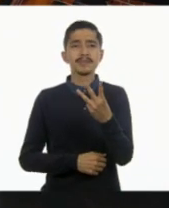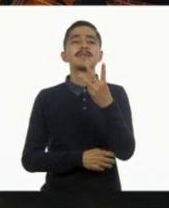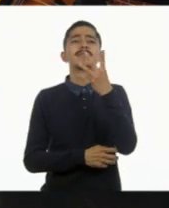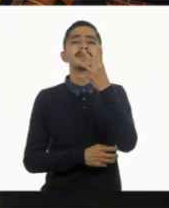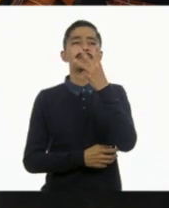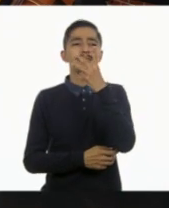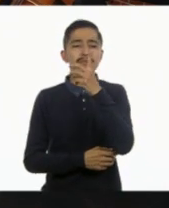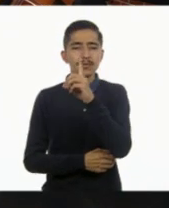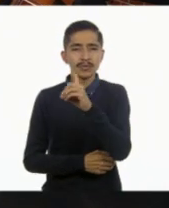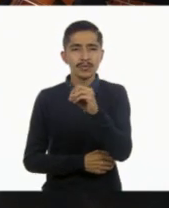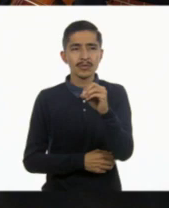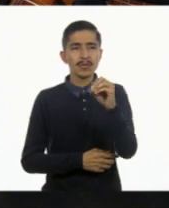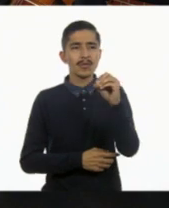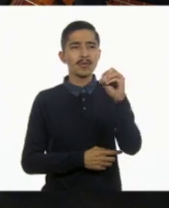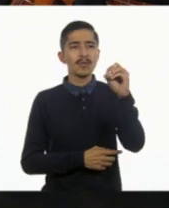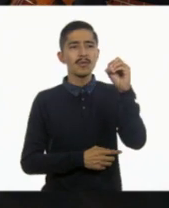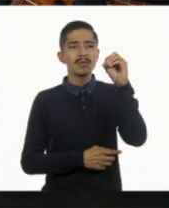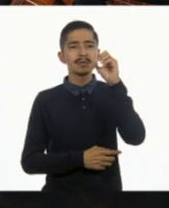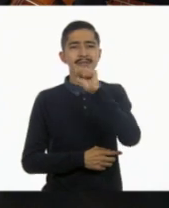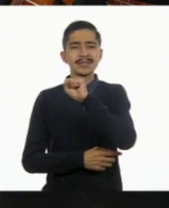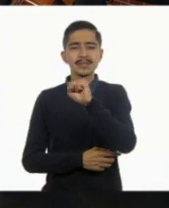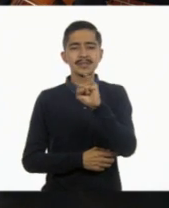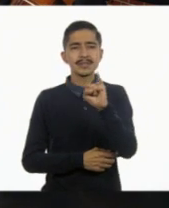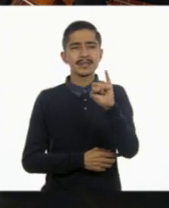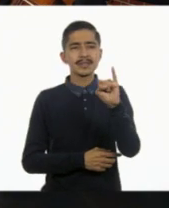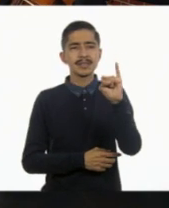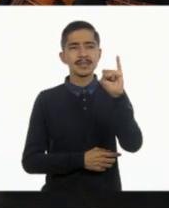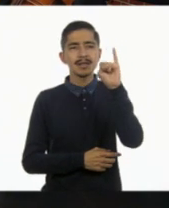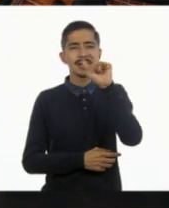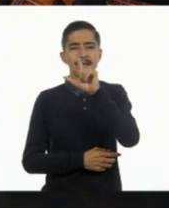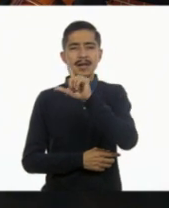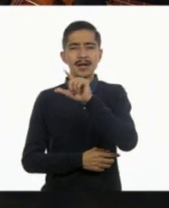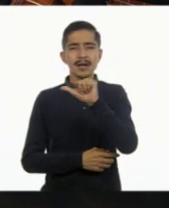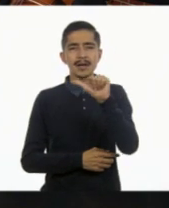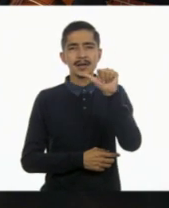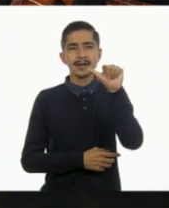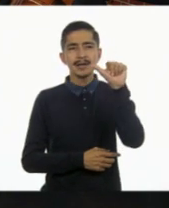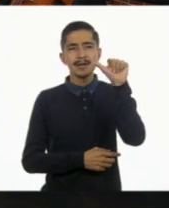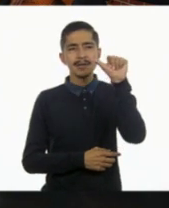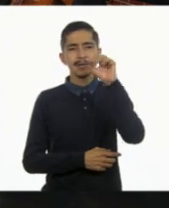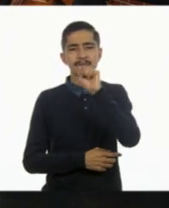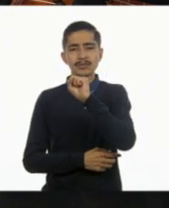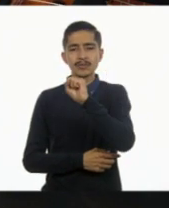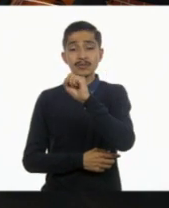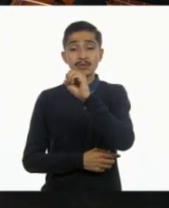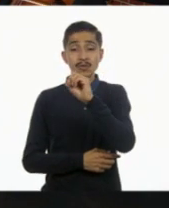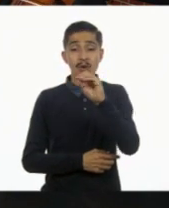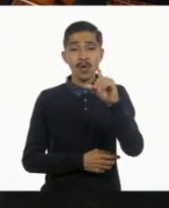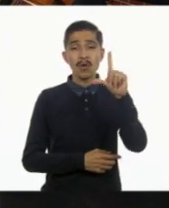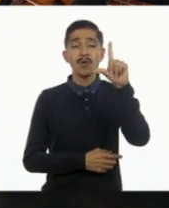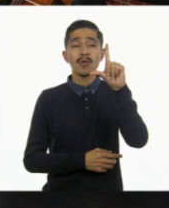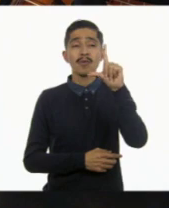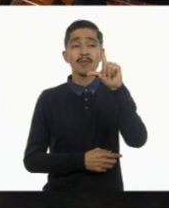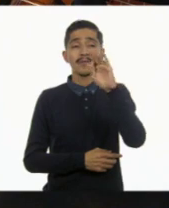y do, si, la,